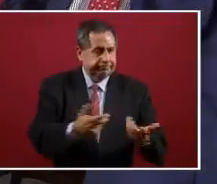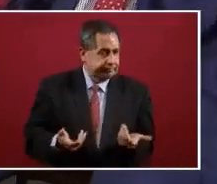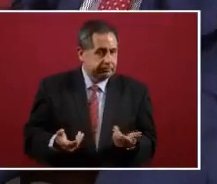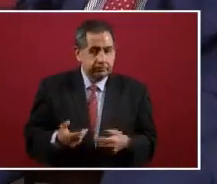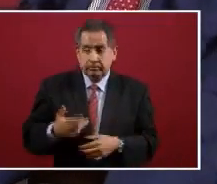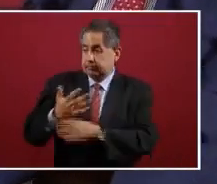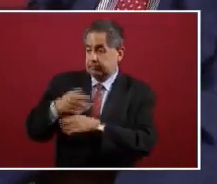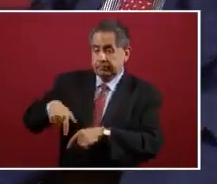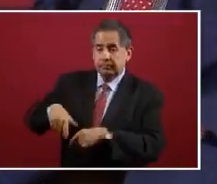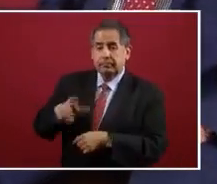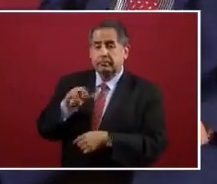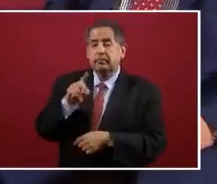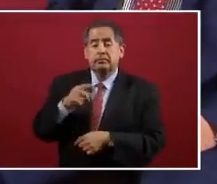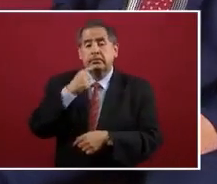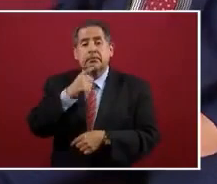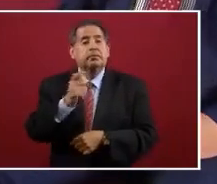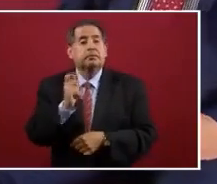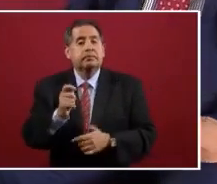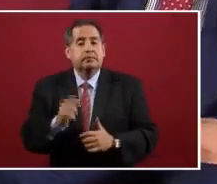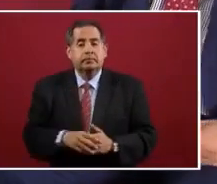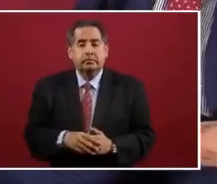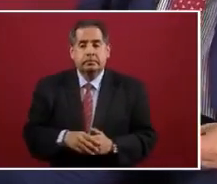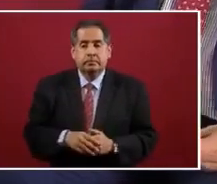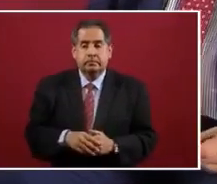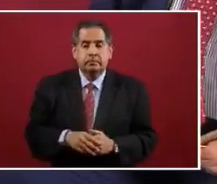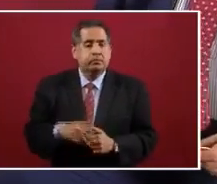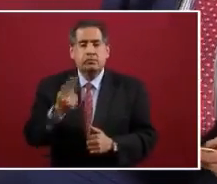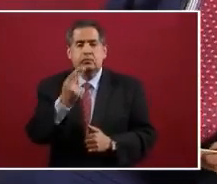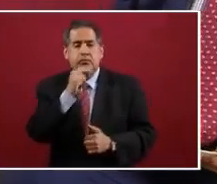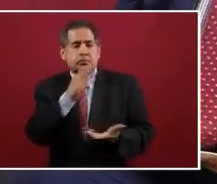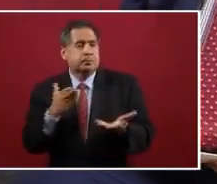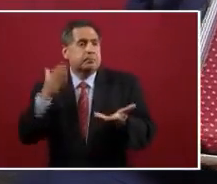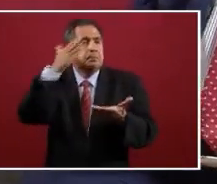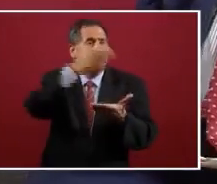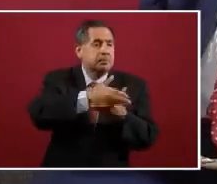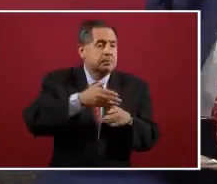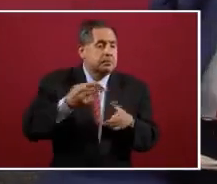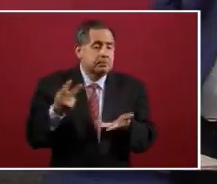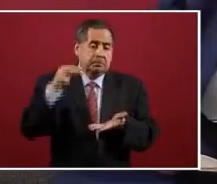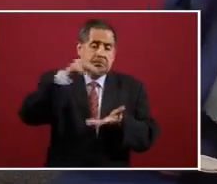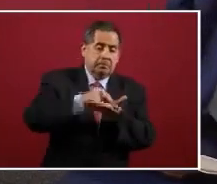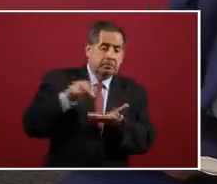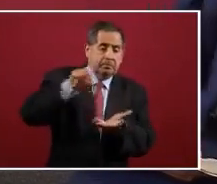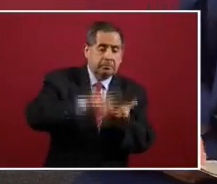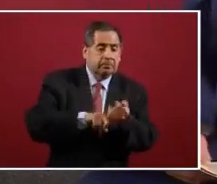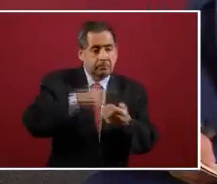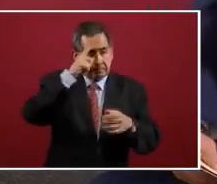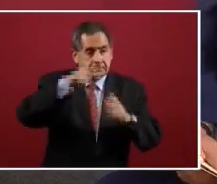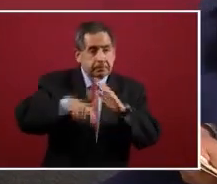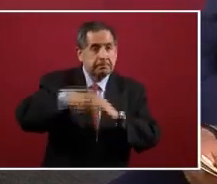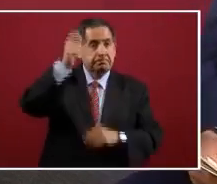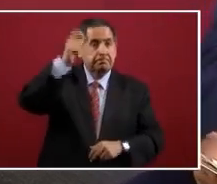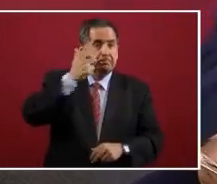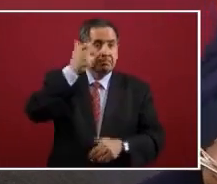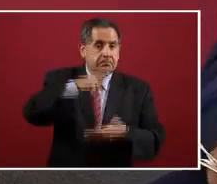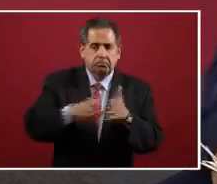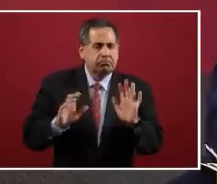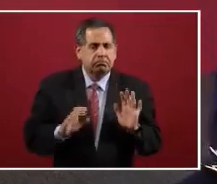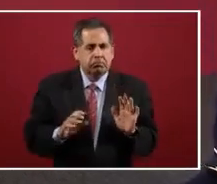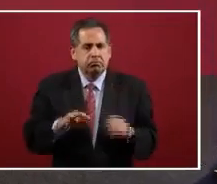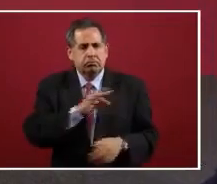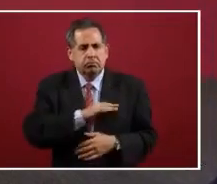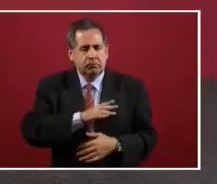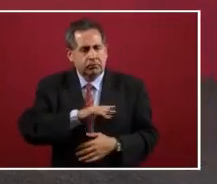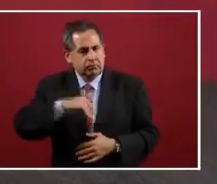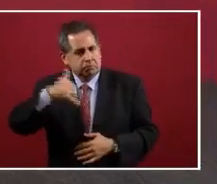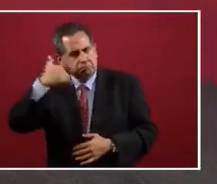riccardo que no hace falta que vayan que estén ahí personalmente que puede ser por